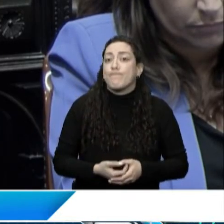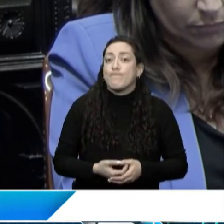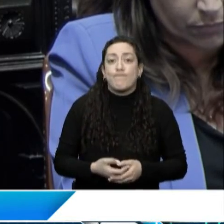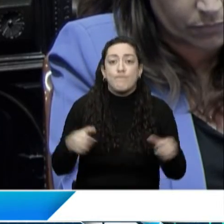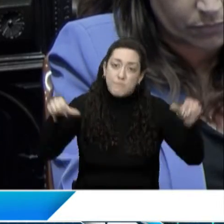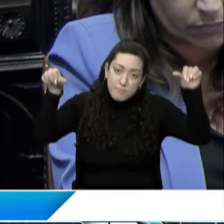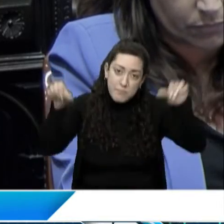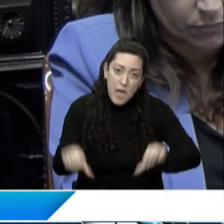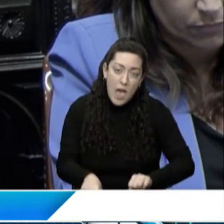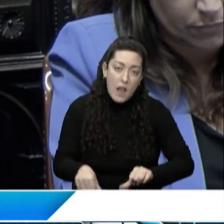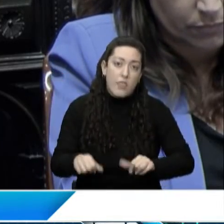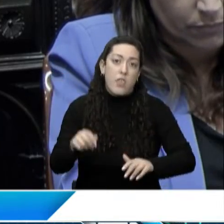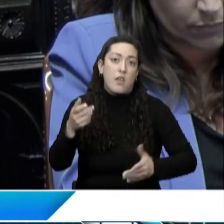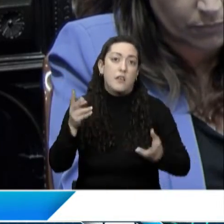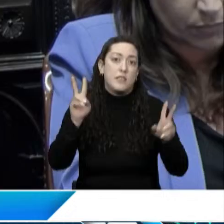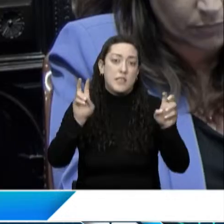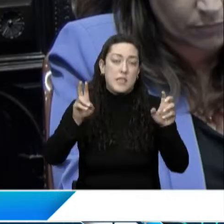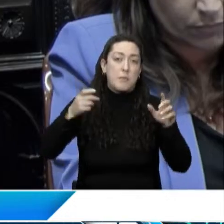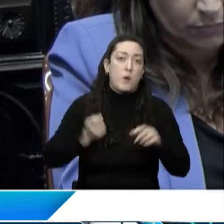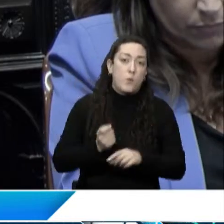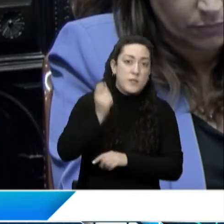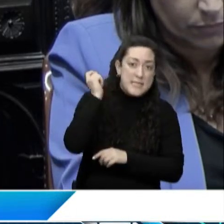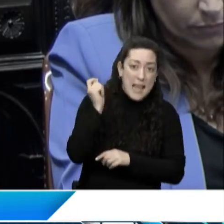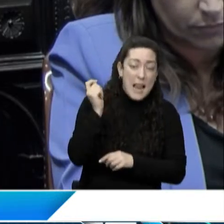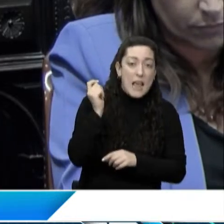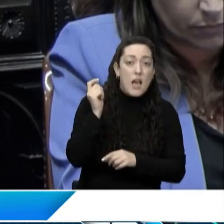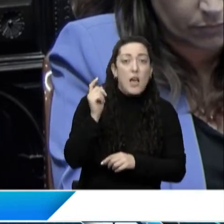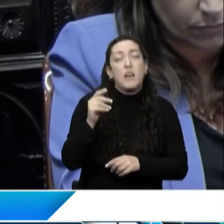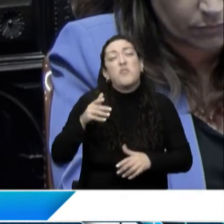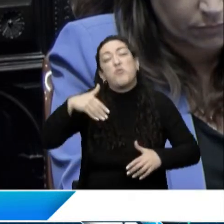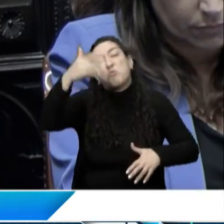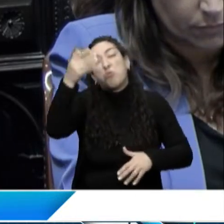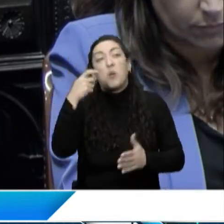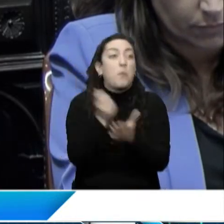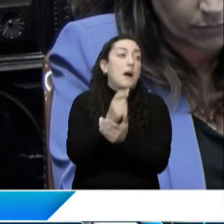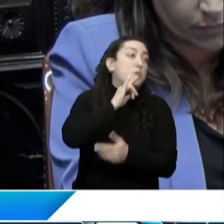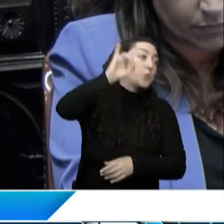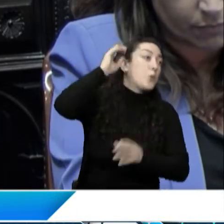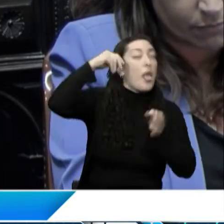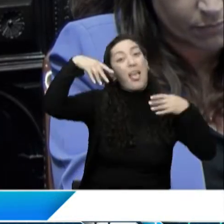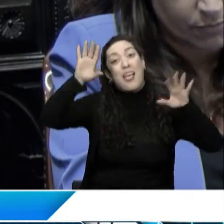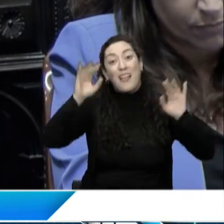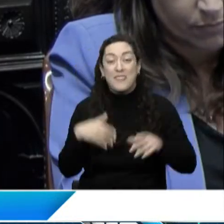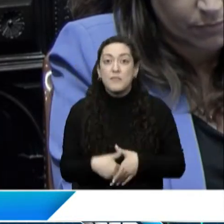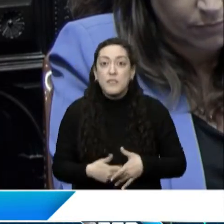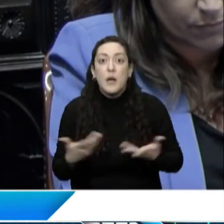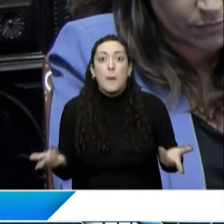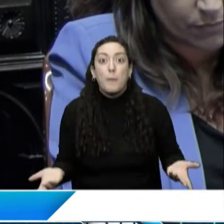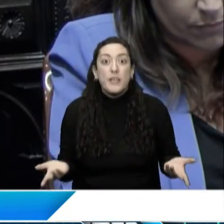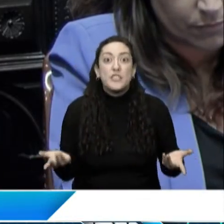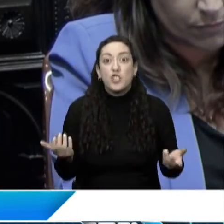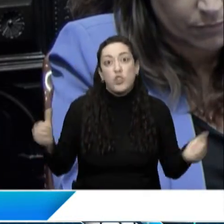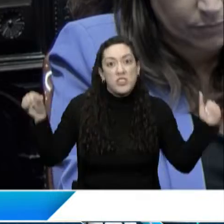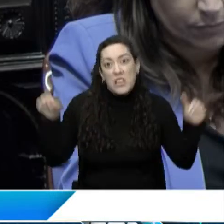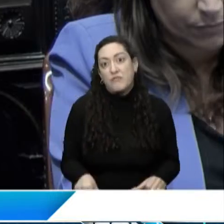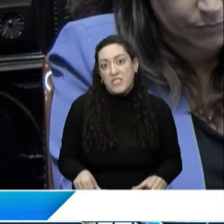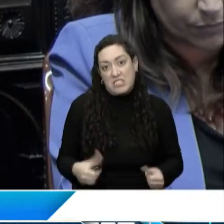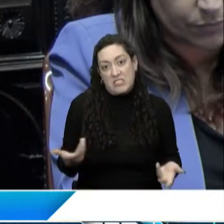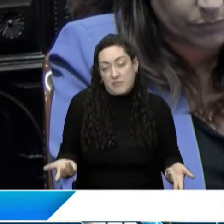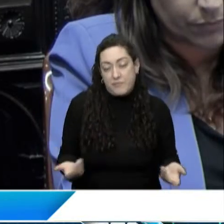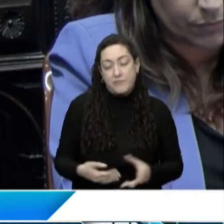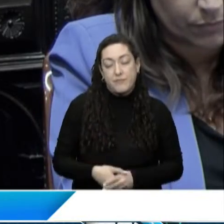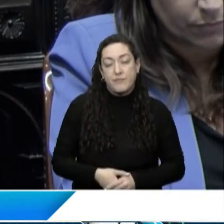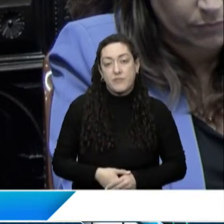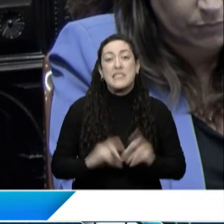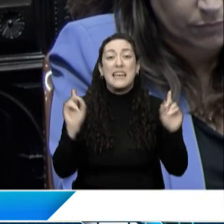perdidosas en los estrados judiciales y bueno, en esta Argentina donde bueno, que pague otro más allá, así se va acumulando déficit fiscal, señor presidente. Pero además